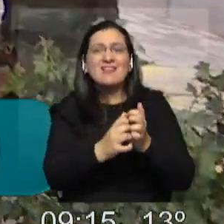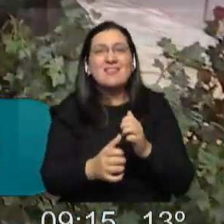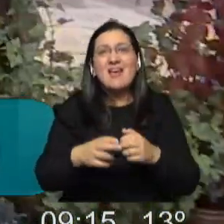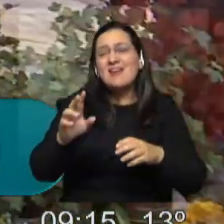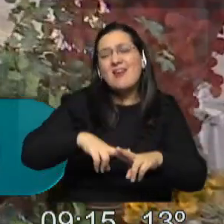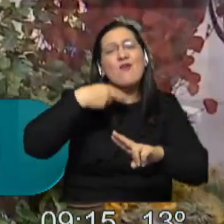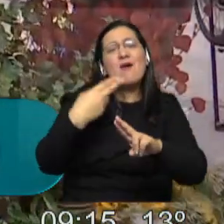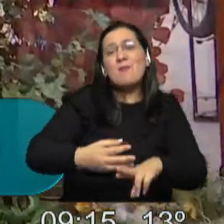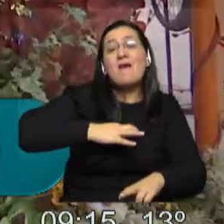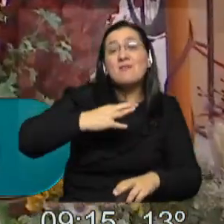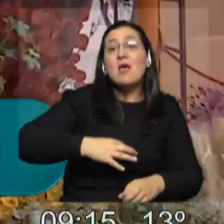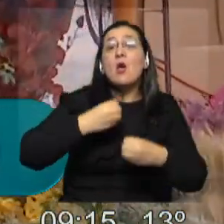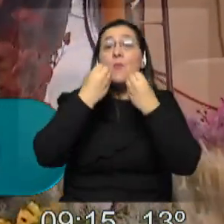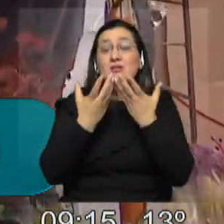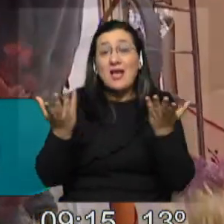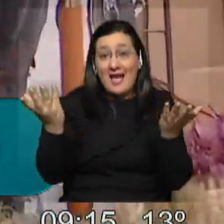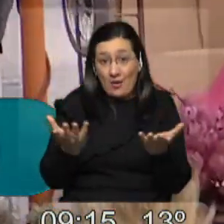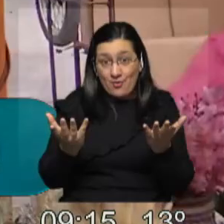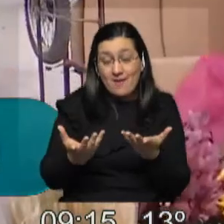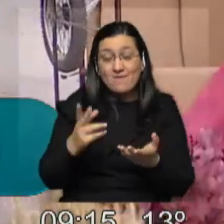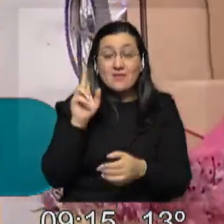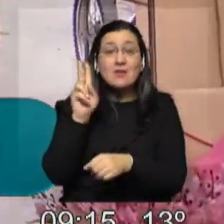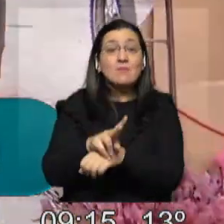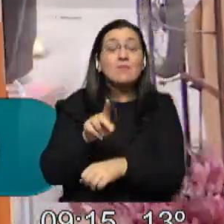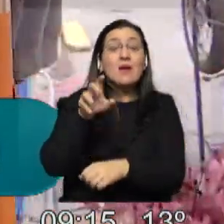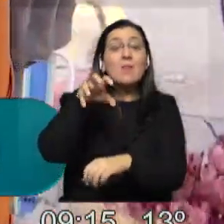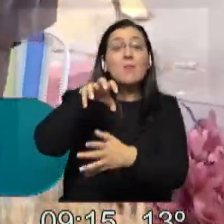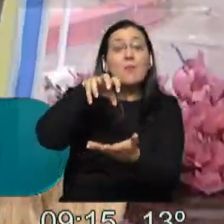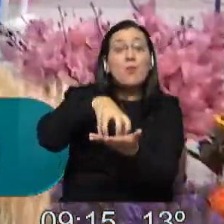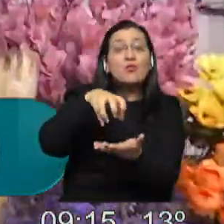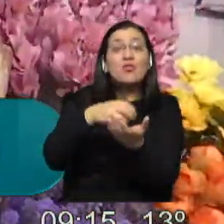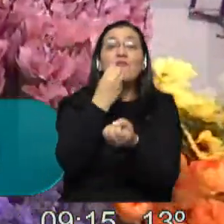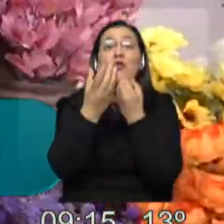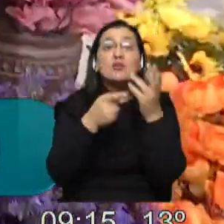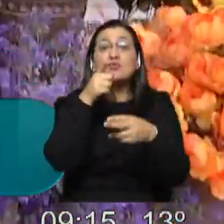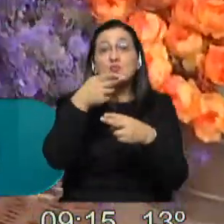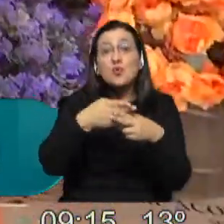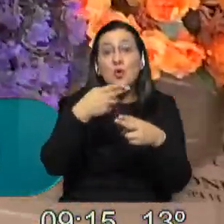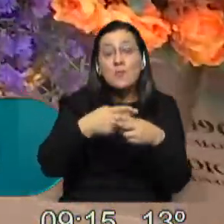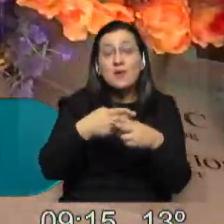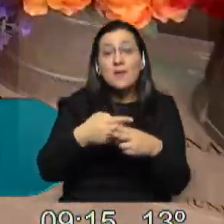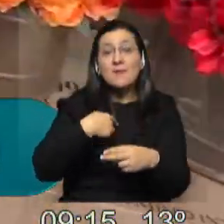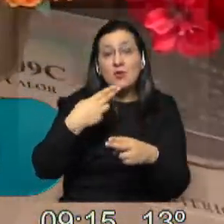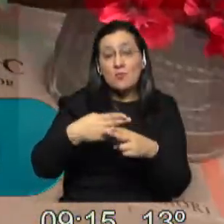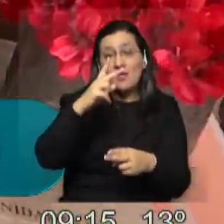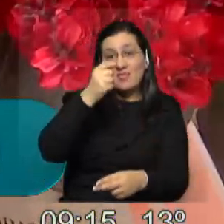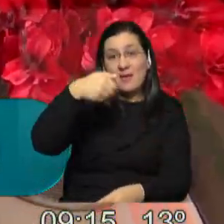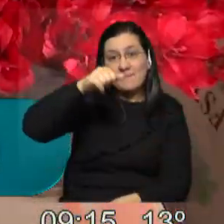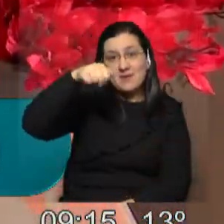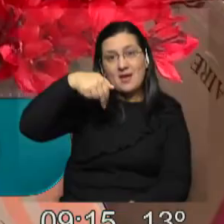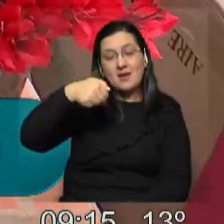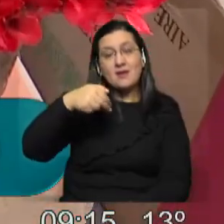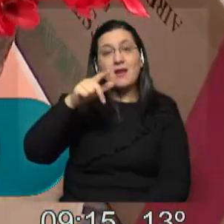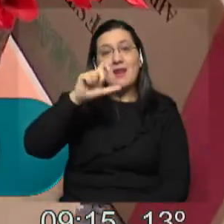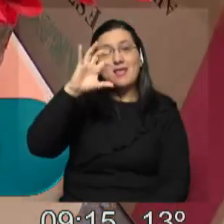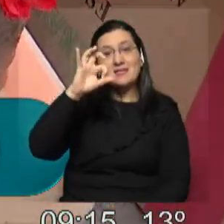la vida. Por eso acá tenemos un puesto de flores, vecino. ¿Cómo le va? Buen día, ¿cómo es su nombre? Hola, ¿qué tal? Mi nombre es Damián, soy Damián Lezama y